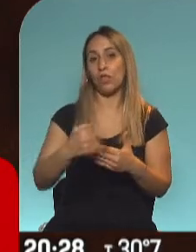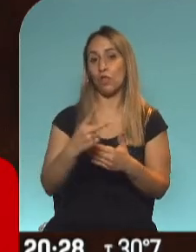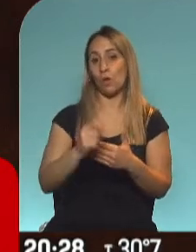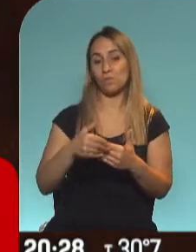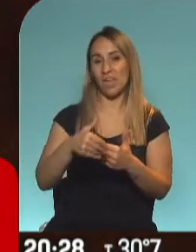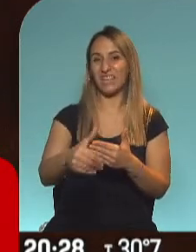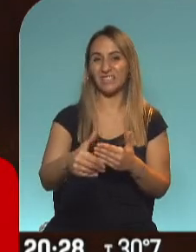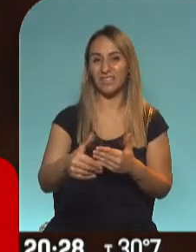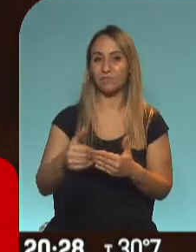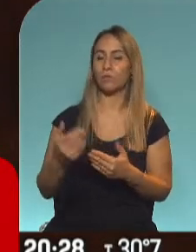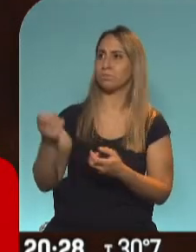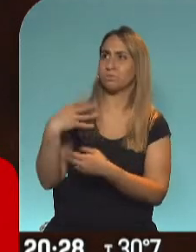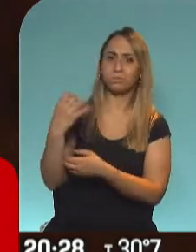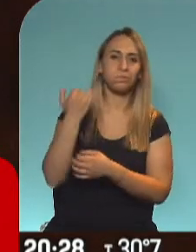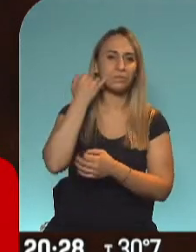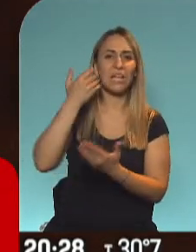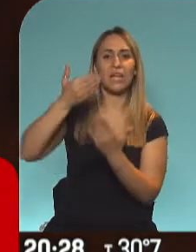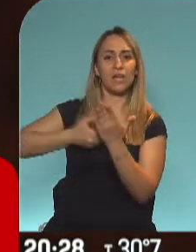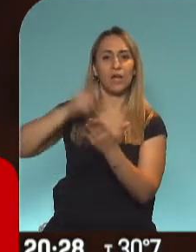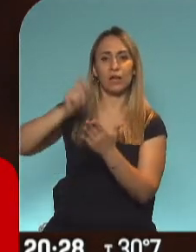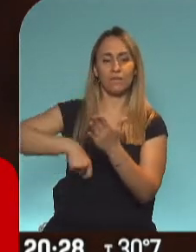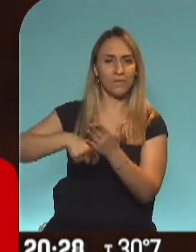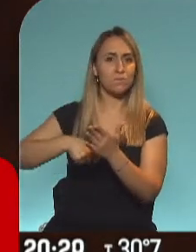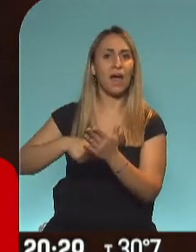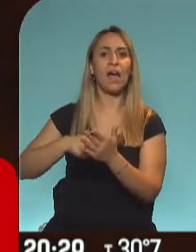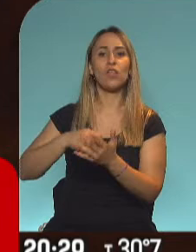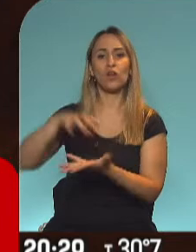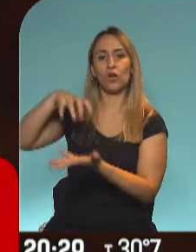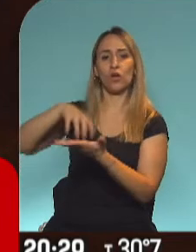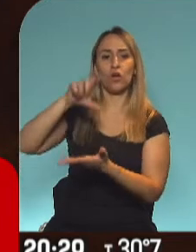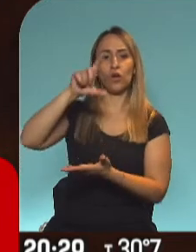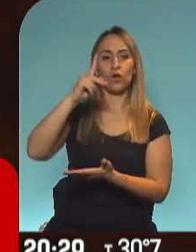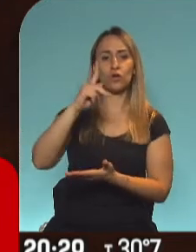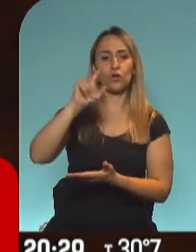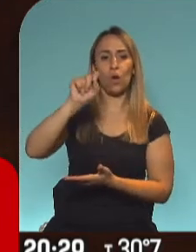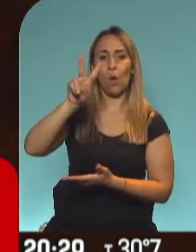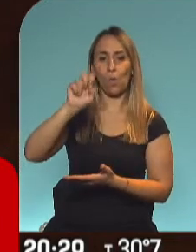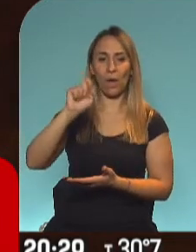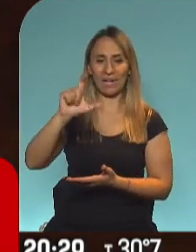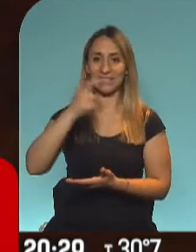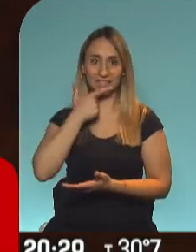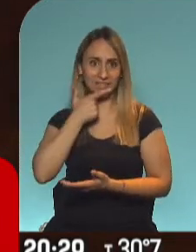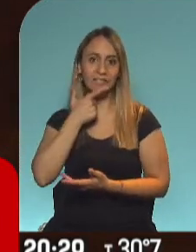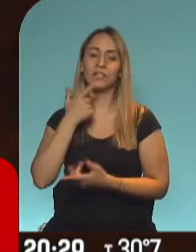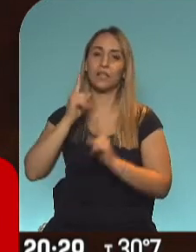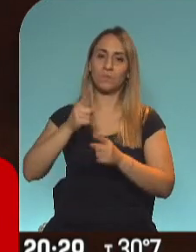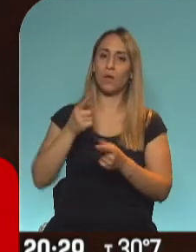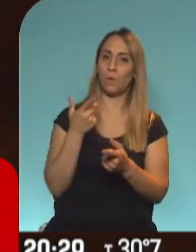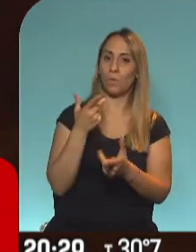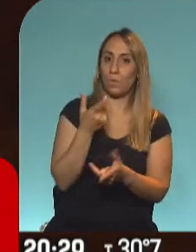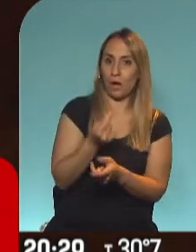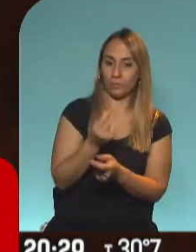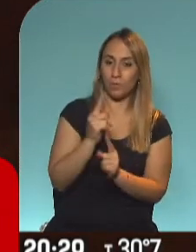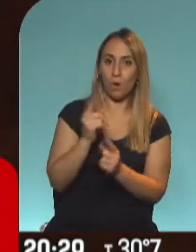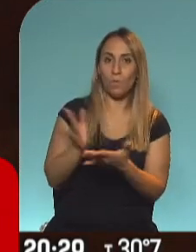muy fuerte, ya tenemos contrato firmado y pagado con COVAX, también tenemos con AstraZeneca, que es la que se fabrica acá. Es